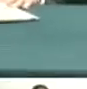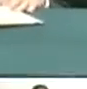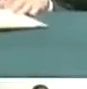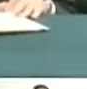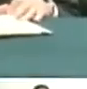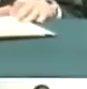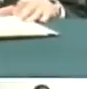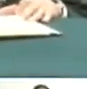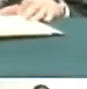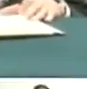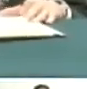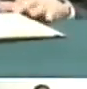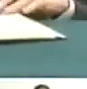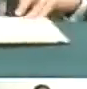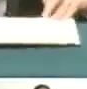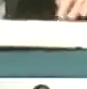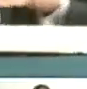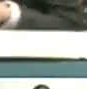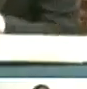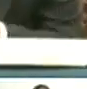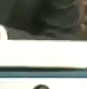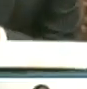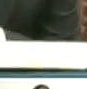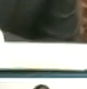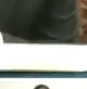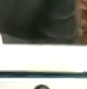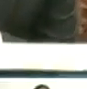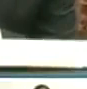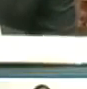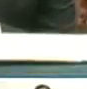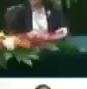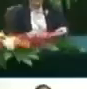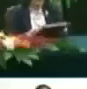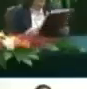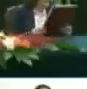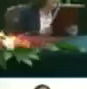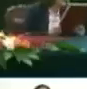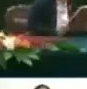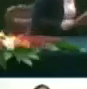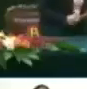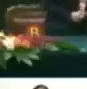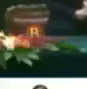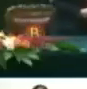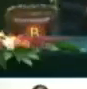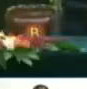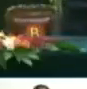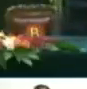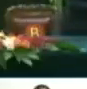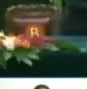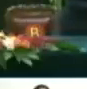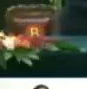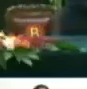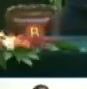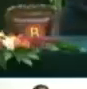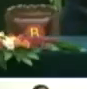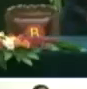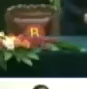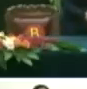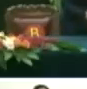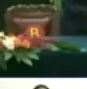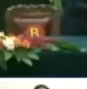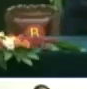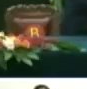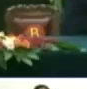muchos otros productos que lleven la marca de Venezuela, producido en Venezuela. 20 rubros